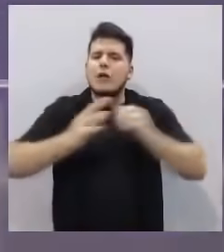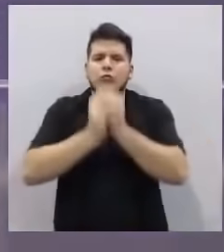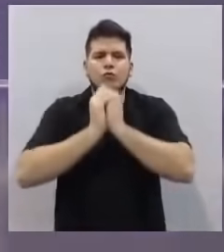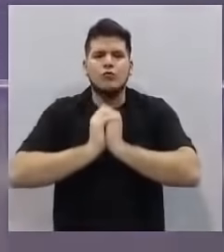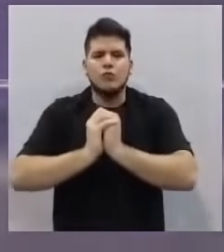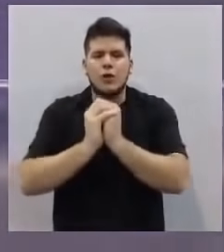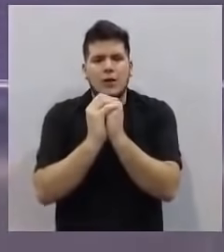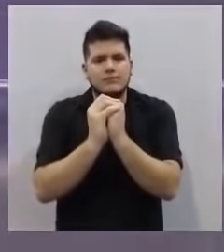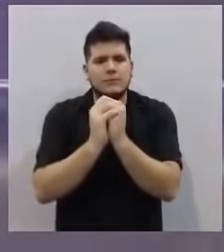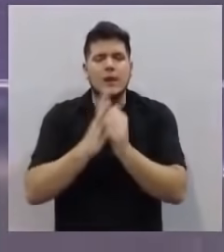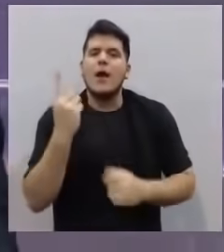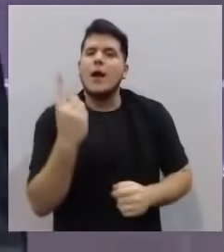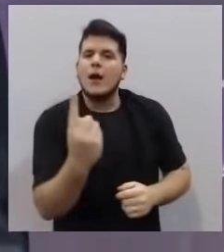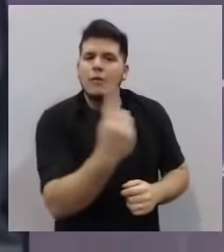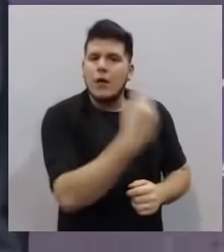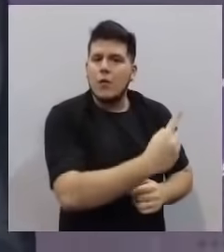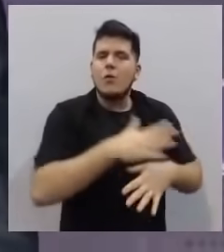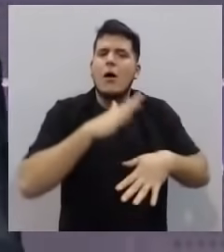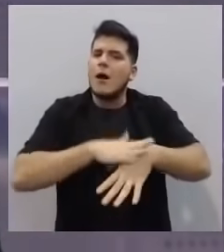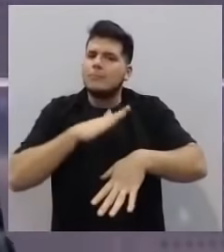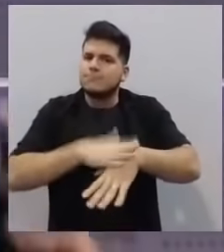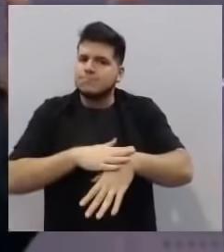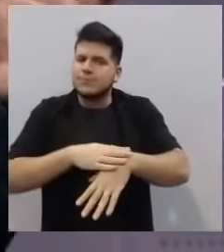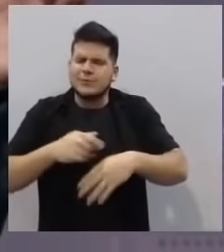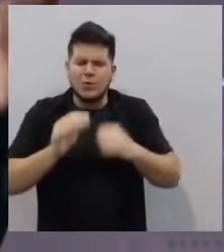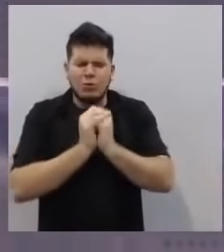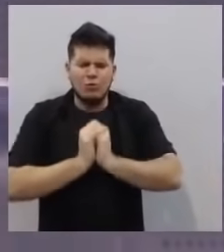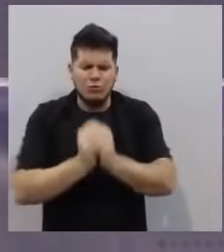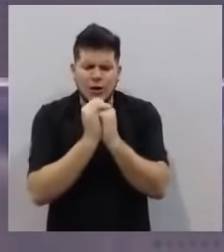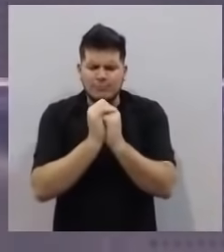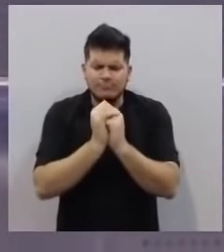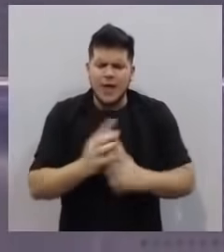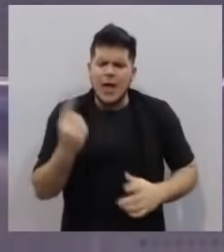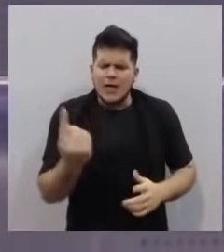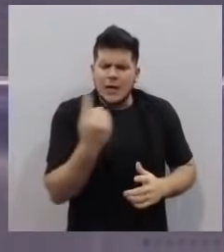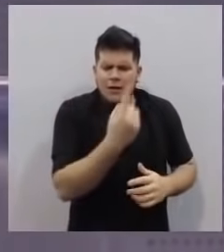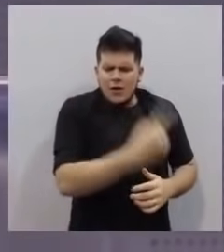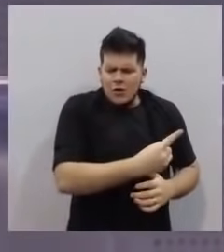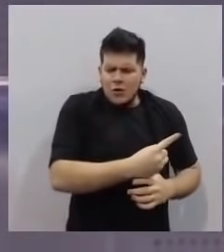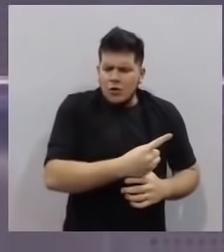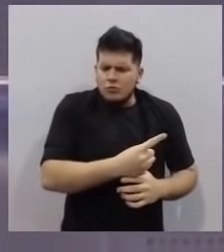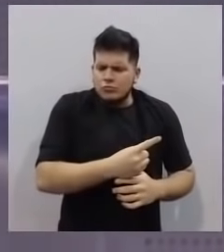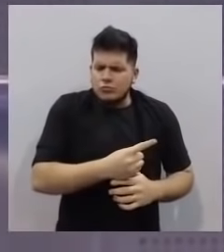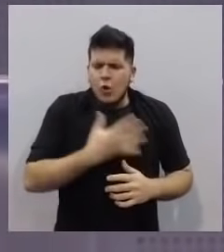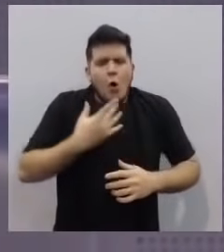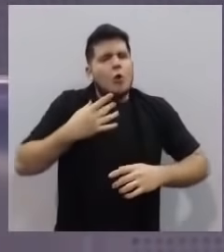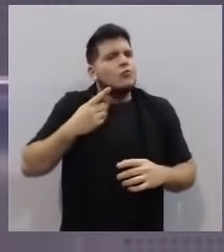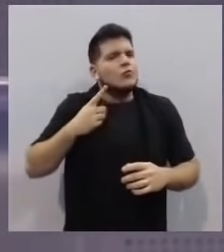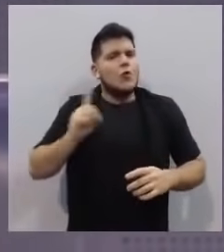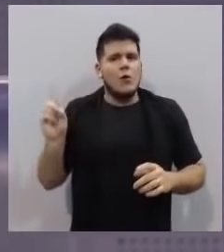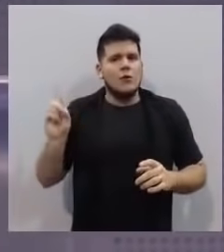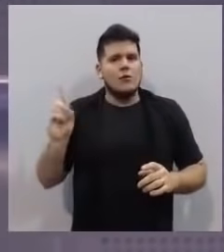pero quiero que ahí donde está haga su altar y diga señor te pido perdón porque